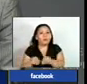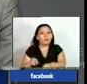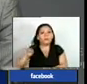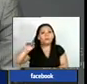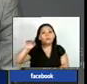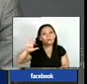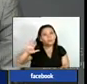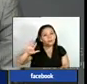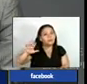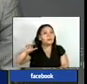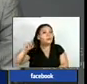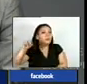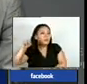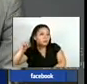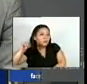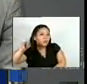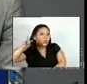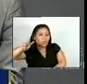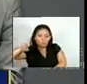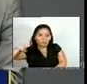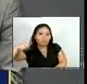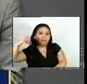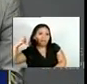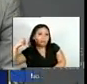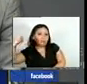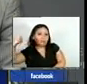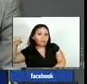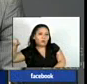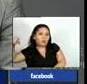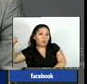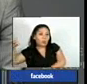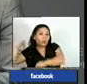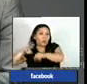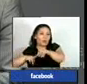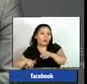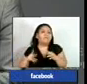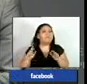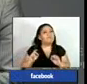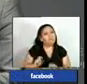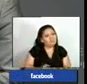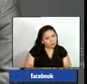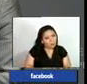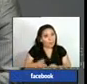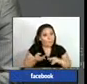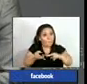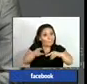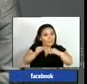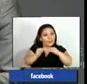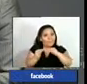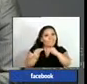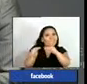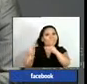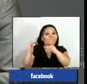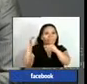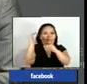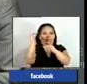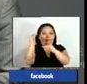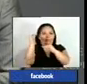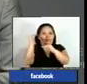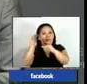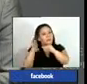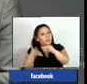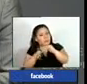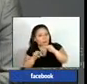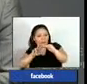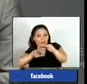.2 millones de dólares. Es decir, que hay un incremento de